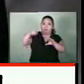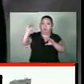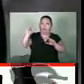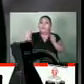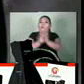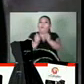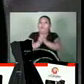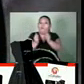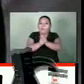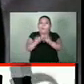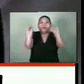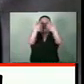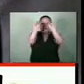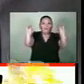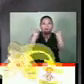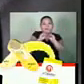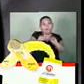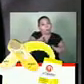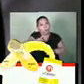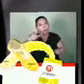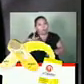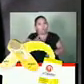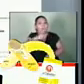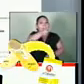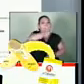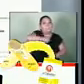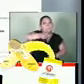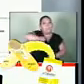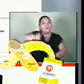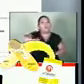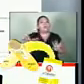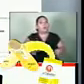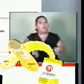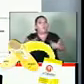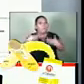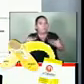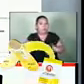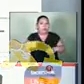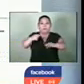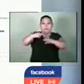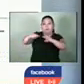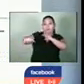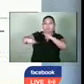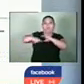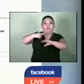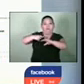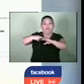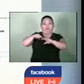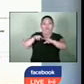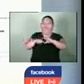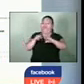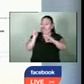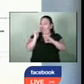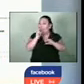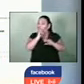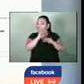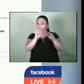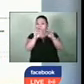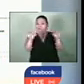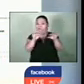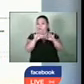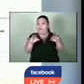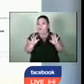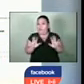delitos cibernéticos cometidos en los últimos meses, con la modalidad de envío de correos electrónicos, con mensajes